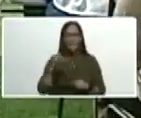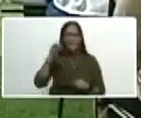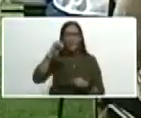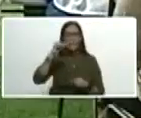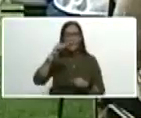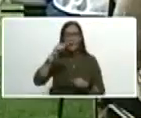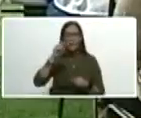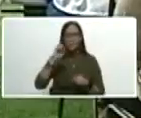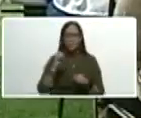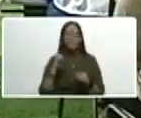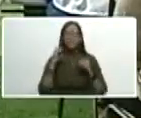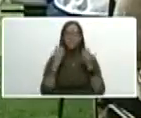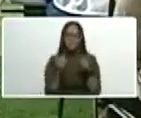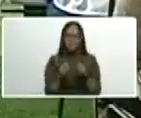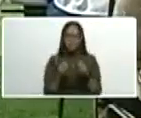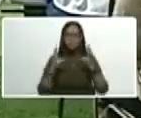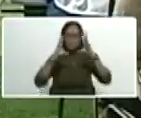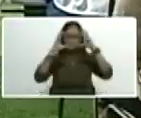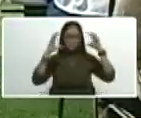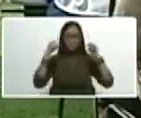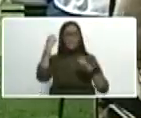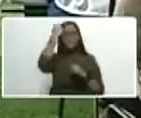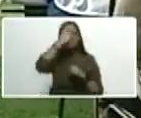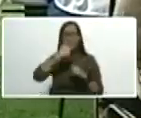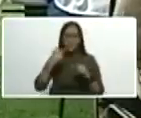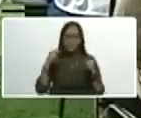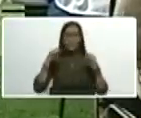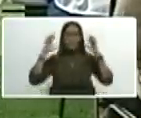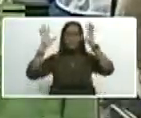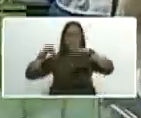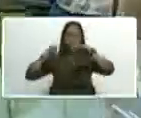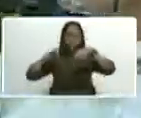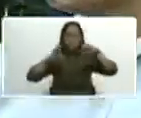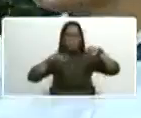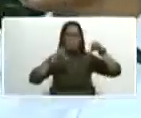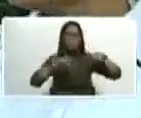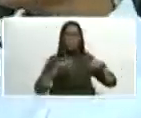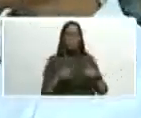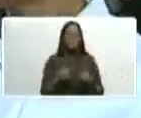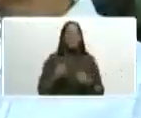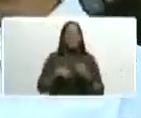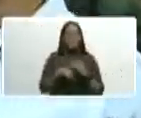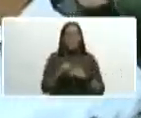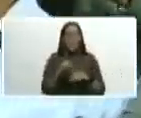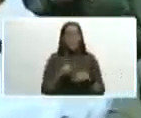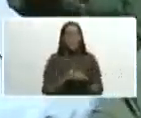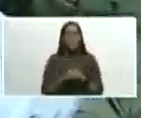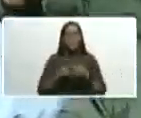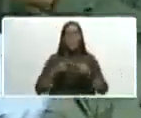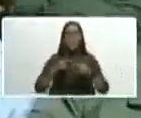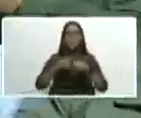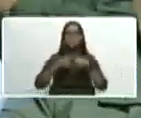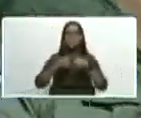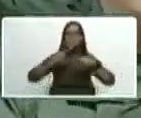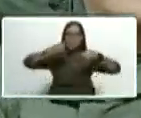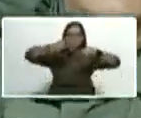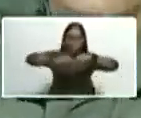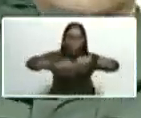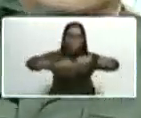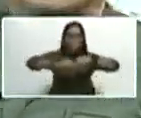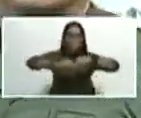bastante nublado, tiene cara de lluvia. Vamos a poner un cuchillo cruzado. ¿Ah?